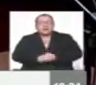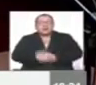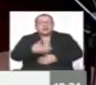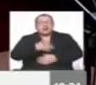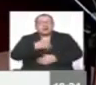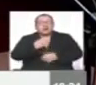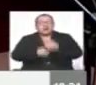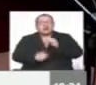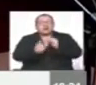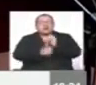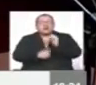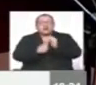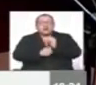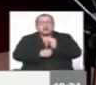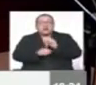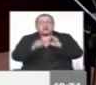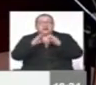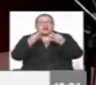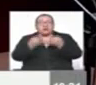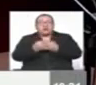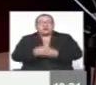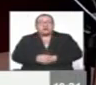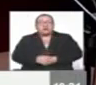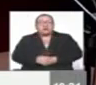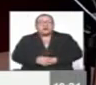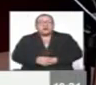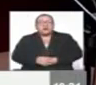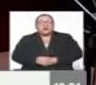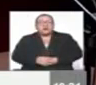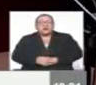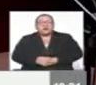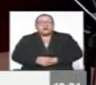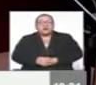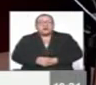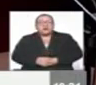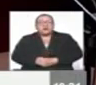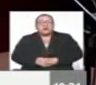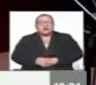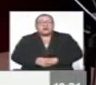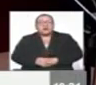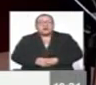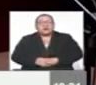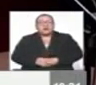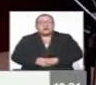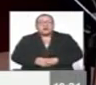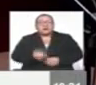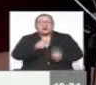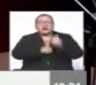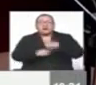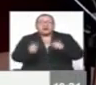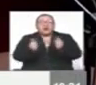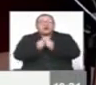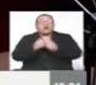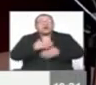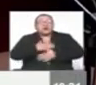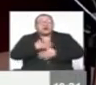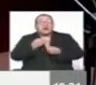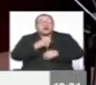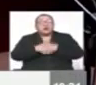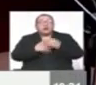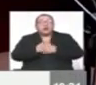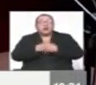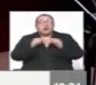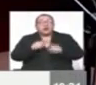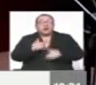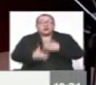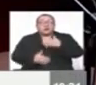nadie viene por nada dando a entender que todo el que entra al congreso tiene que pagar un cupo